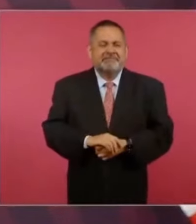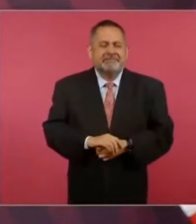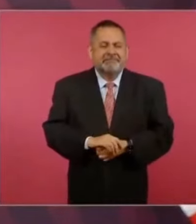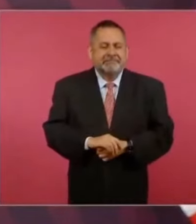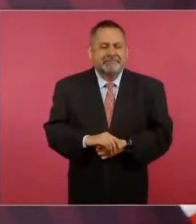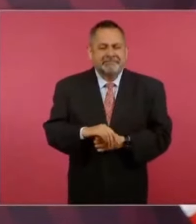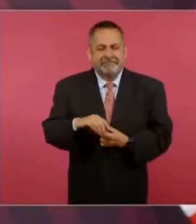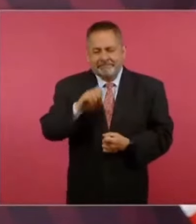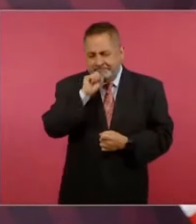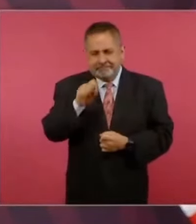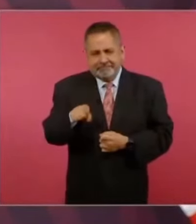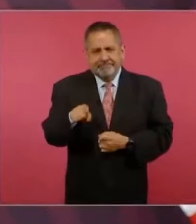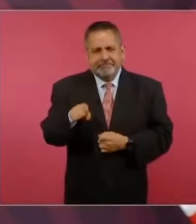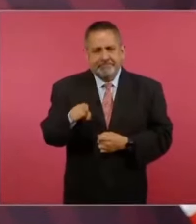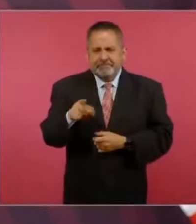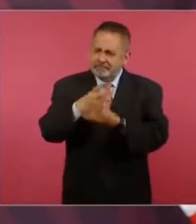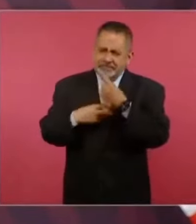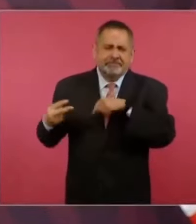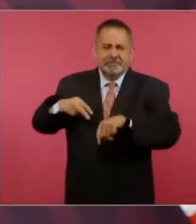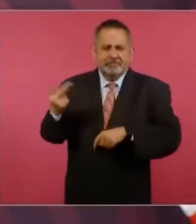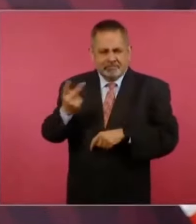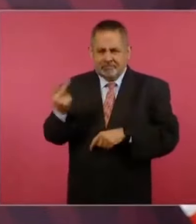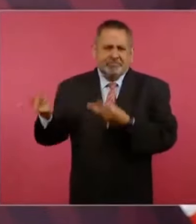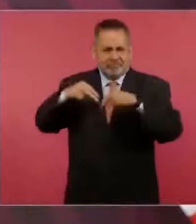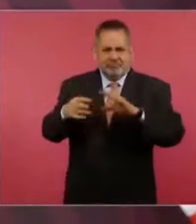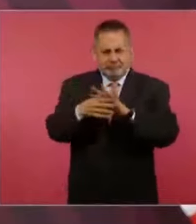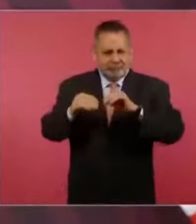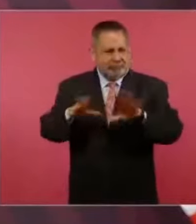sí, que vengan. ¿Sí?